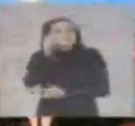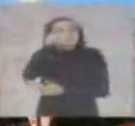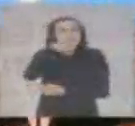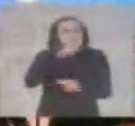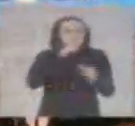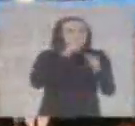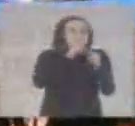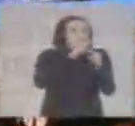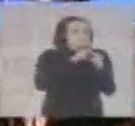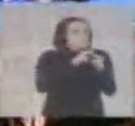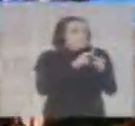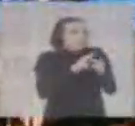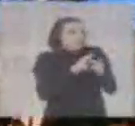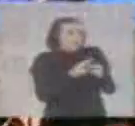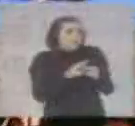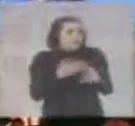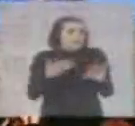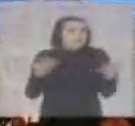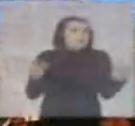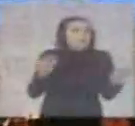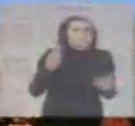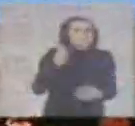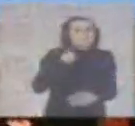el nombre de